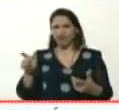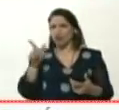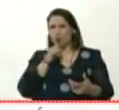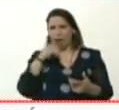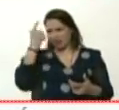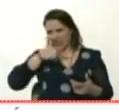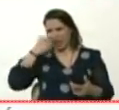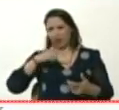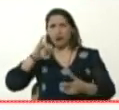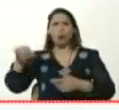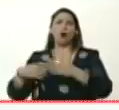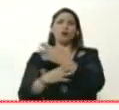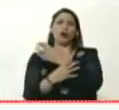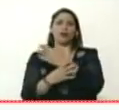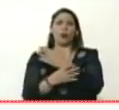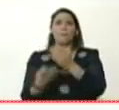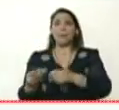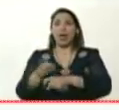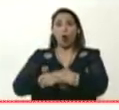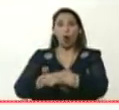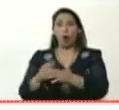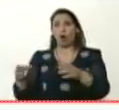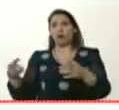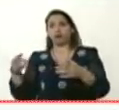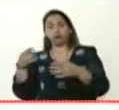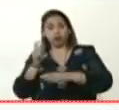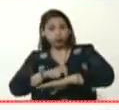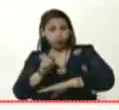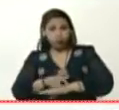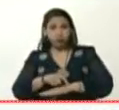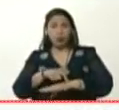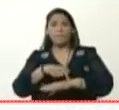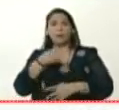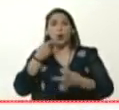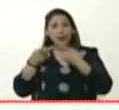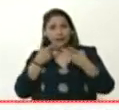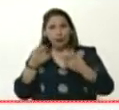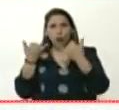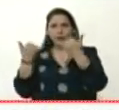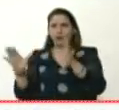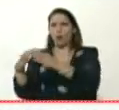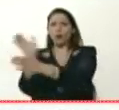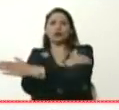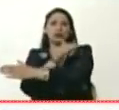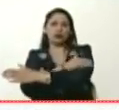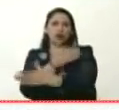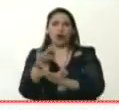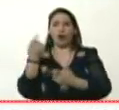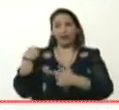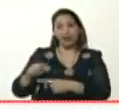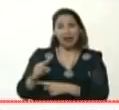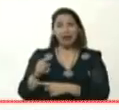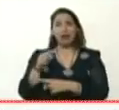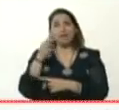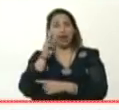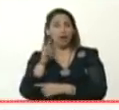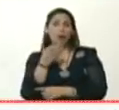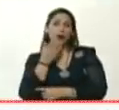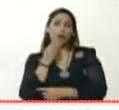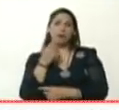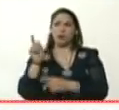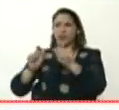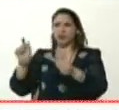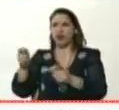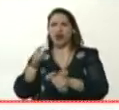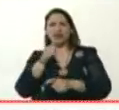en peor momento político que la actual? Y eso tiene mucho que ver con quien la dirige. Eso es un problema